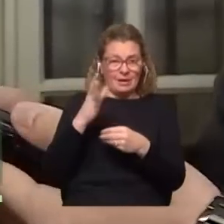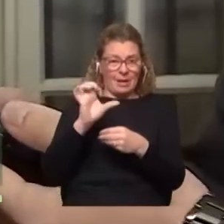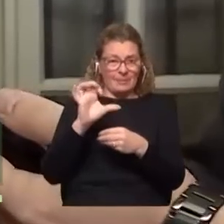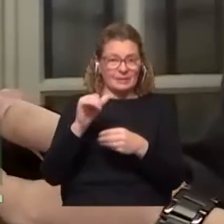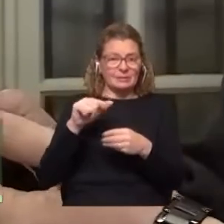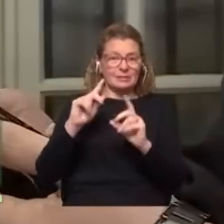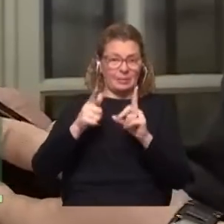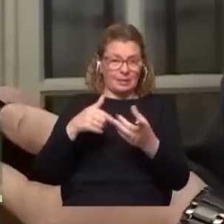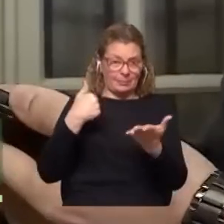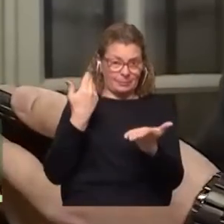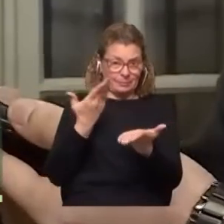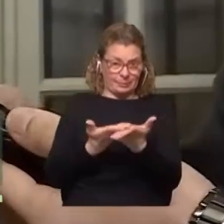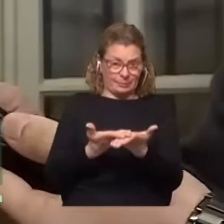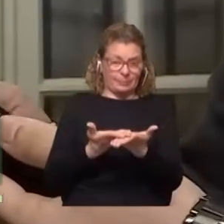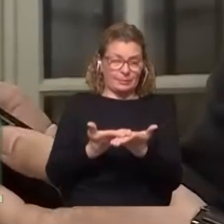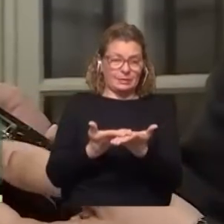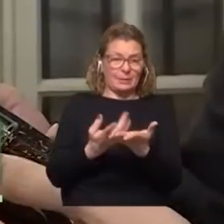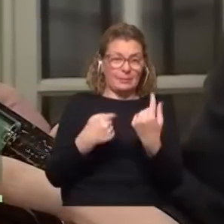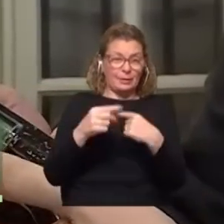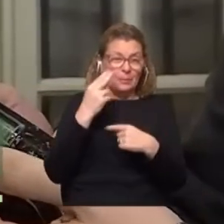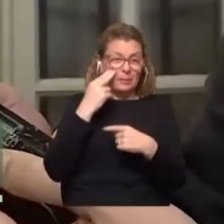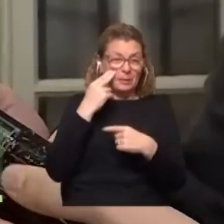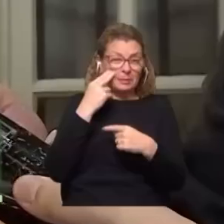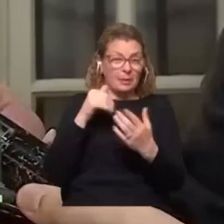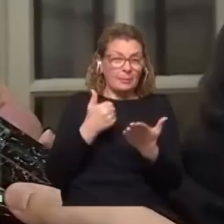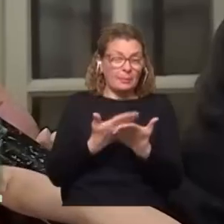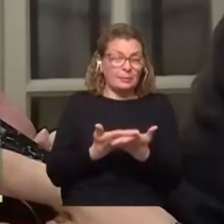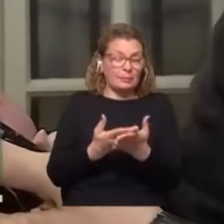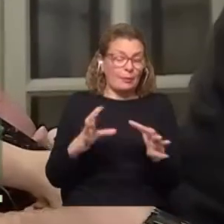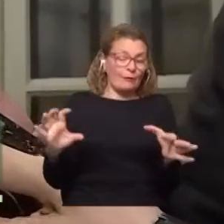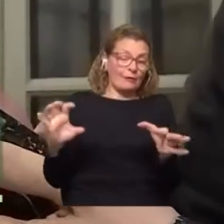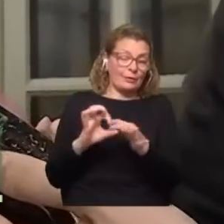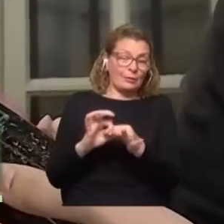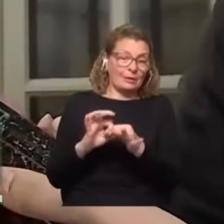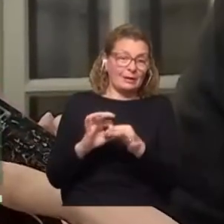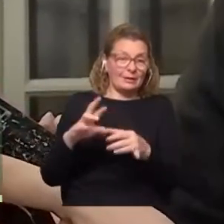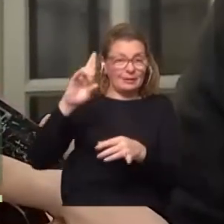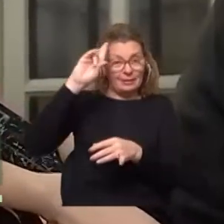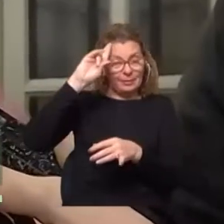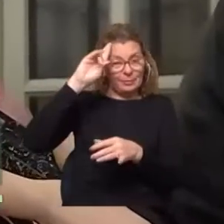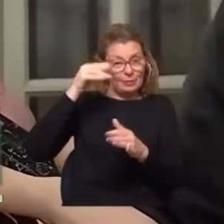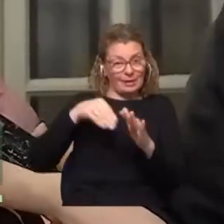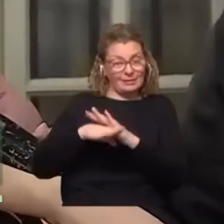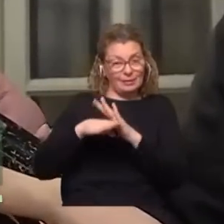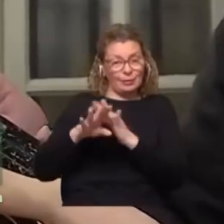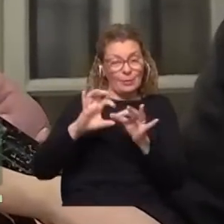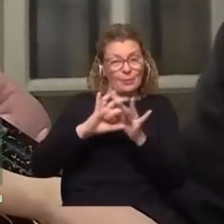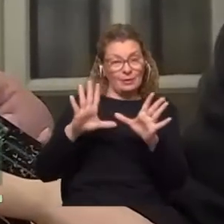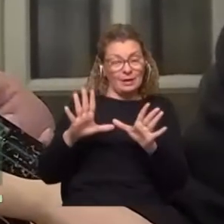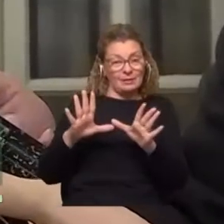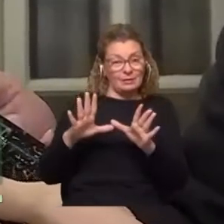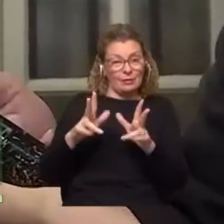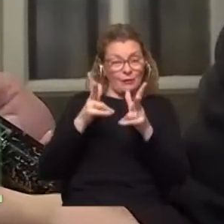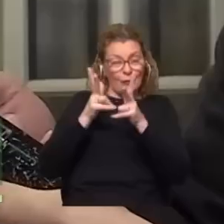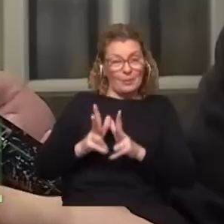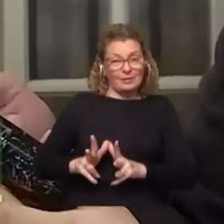a colocar propuestas arriba de la mesa el problema que esas propuestas tienen que ir vinculadas a el respeto al acceso democrático al conocimiento y a